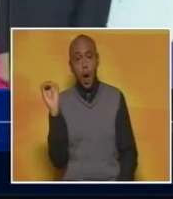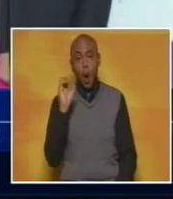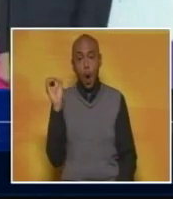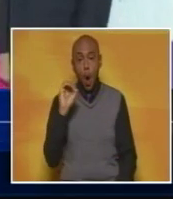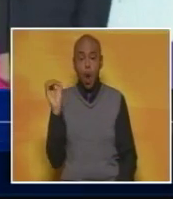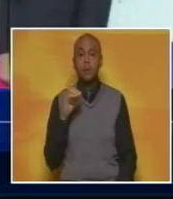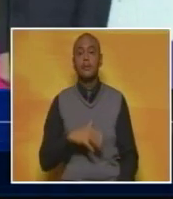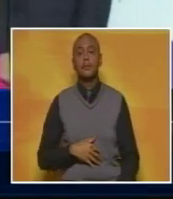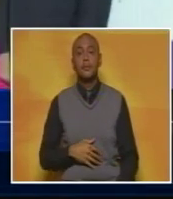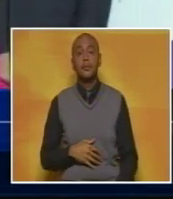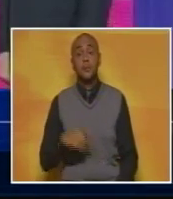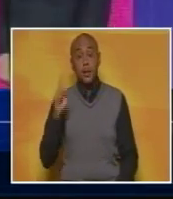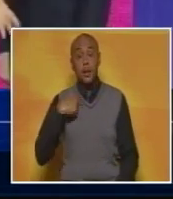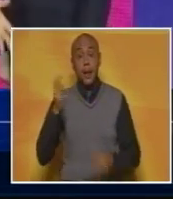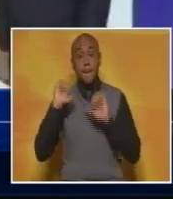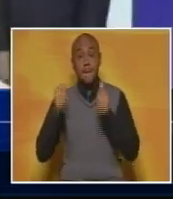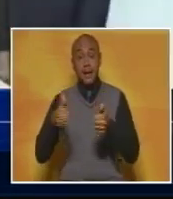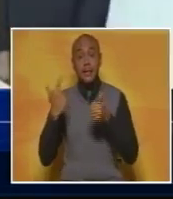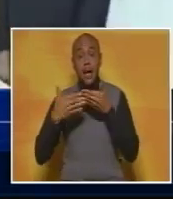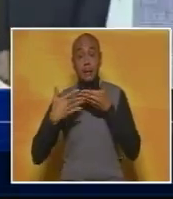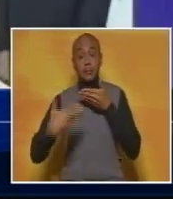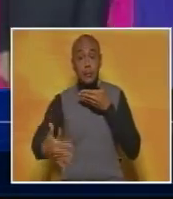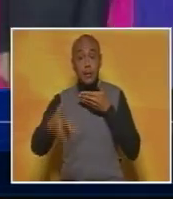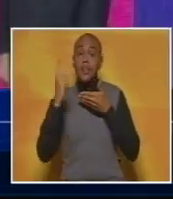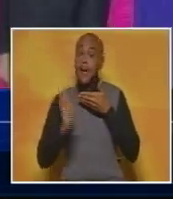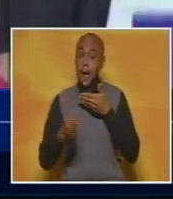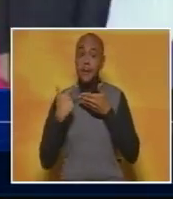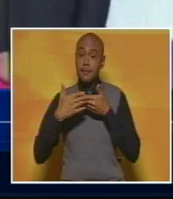Porque tiene que empezar un periodo de transición.